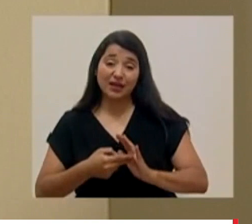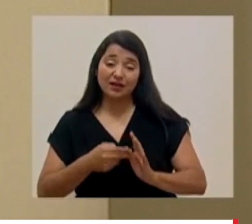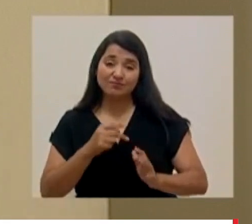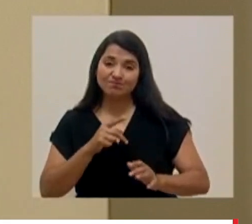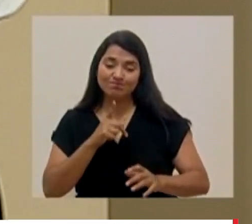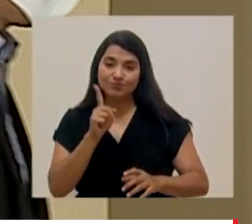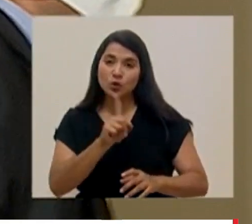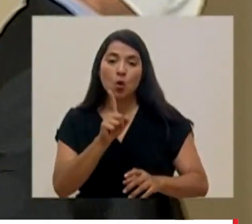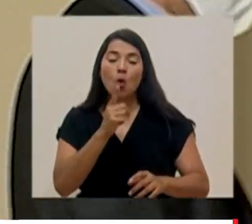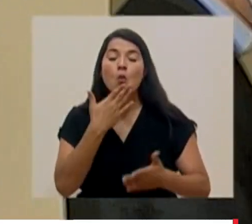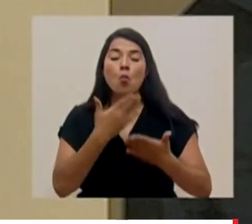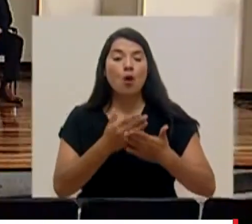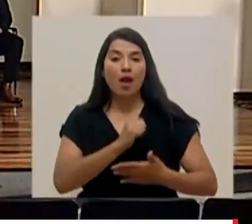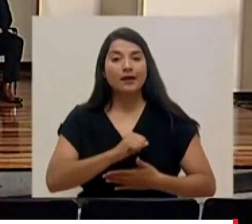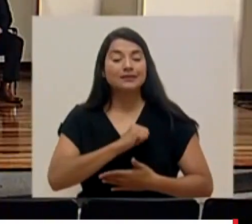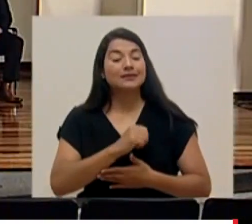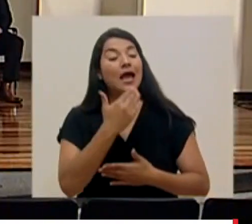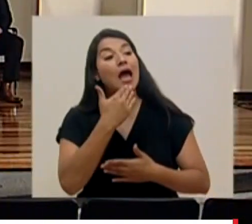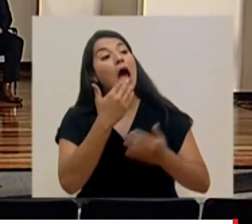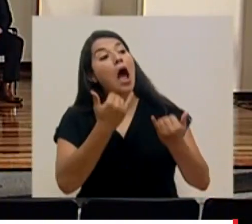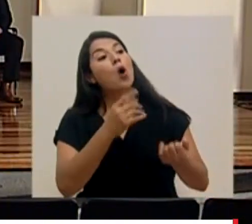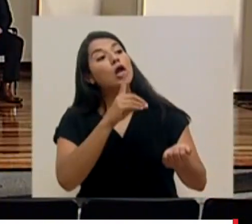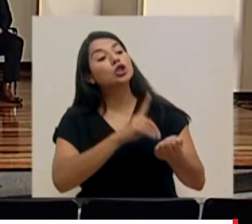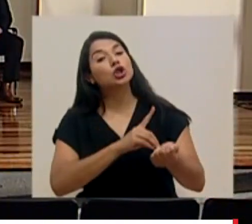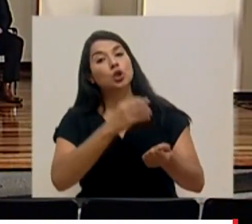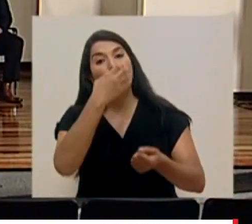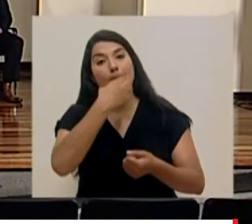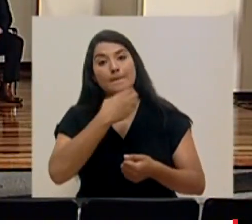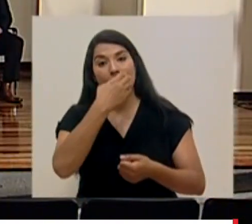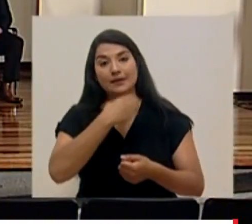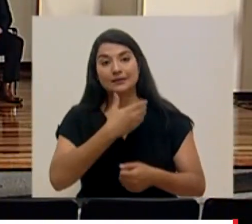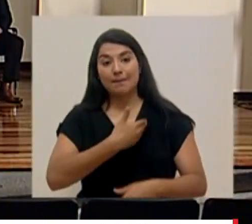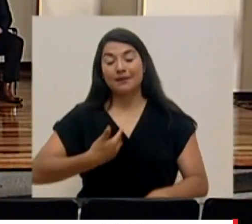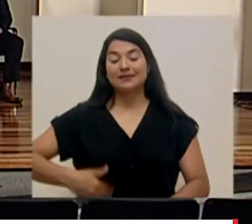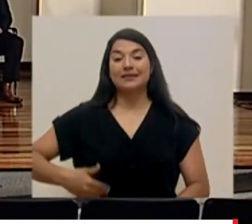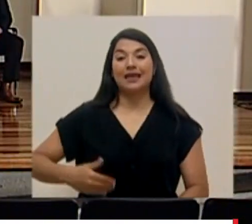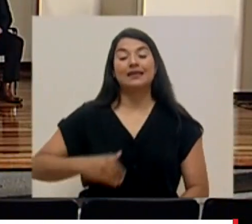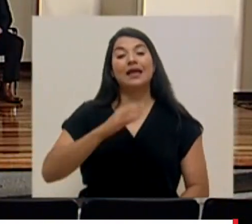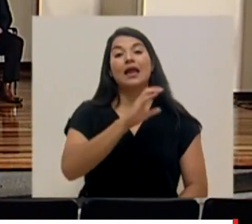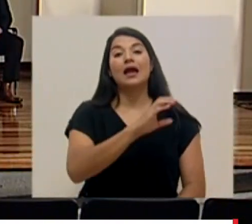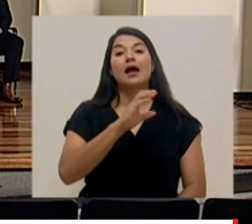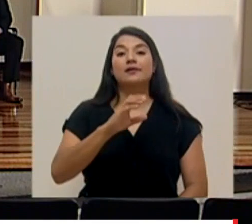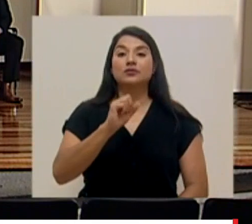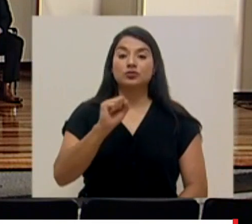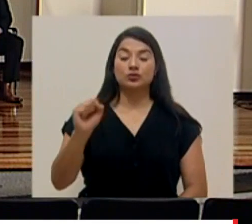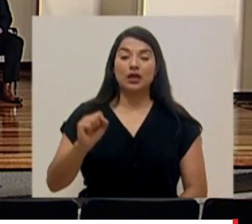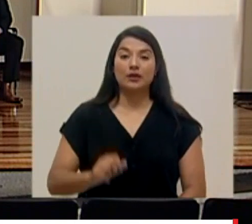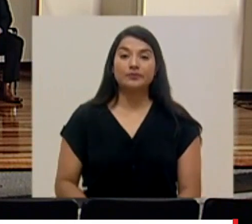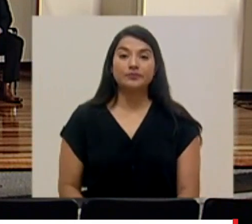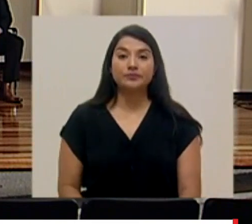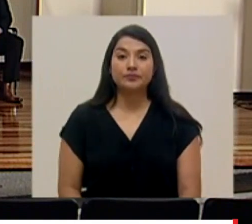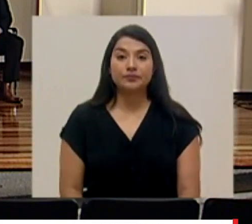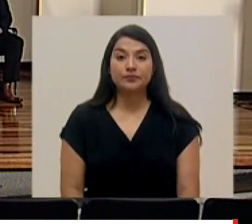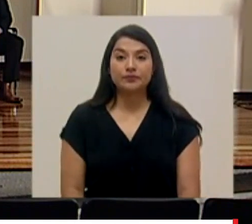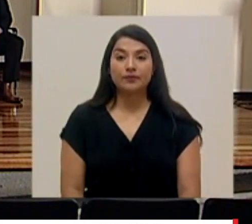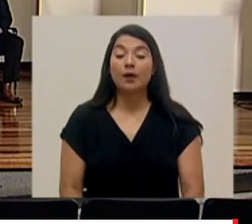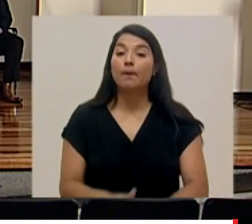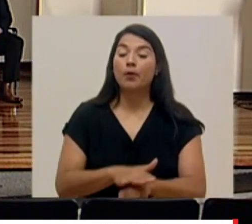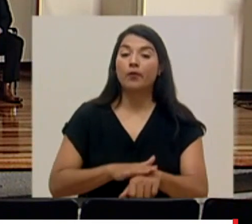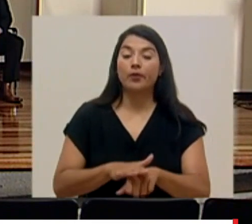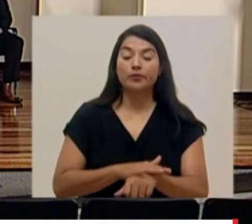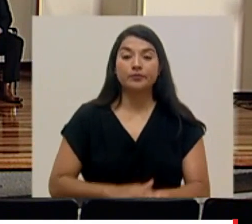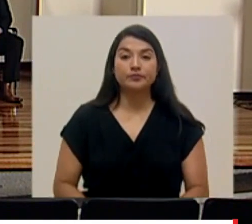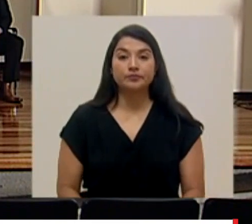Gracias al doctor Daniel Salas. Don Román Macaya, presidente ejecutivo de la Caja Costarricense de Seguro Social. Por